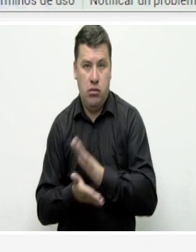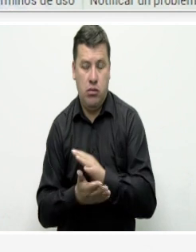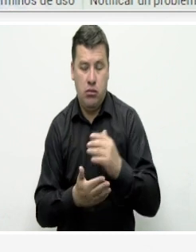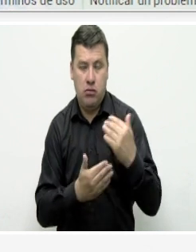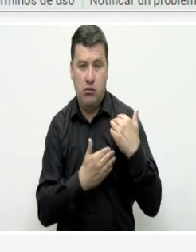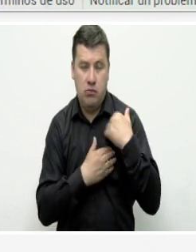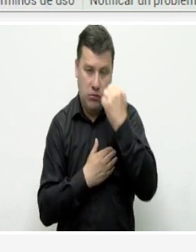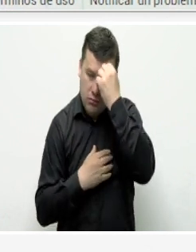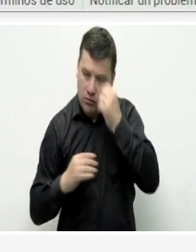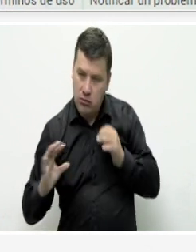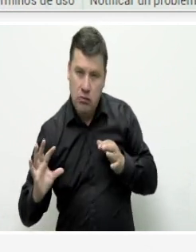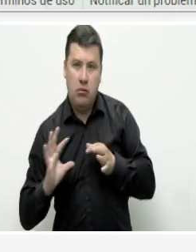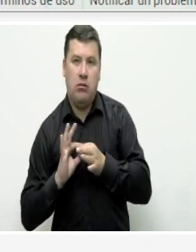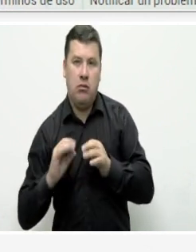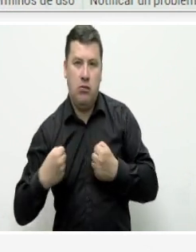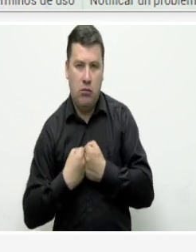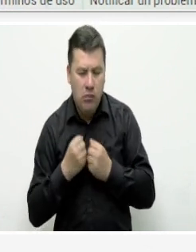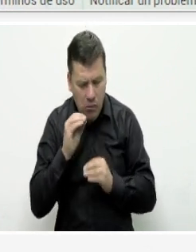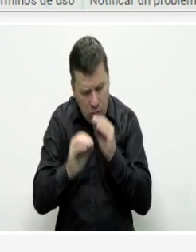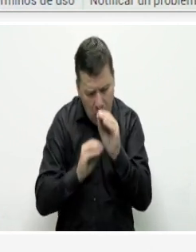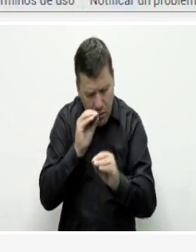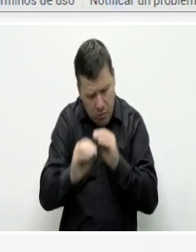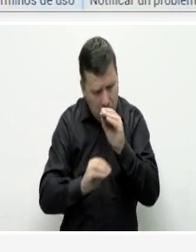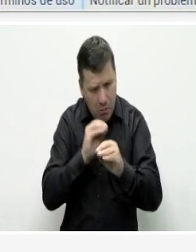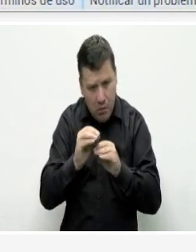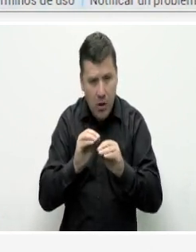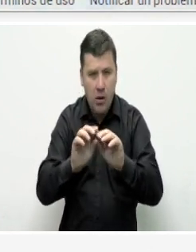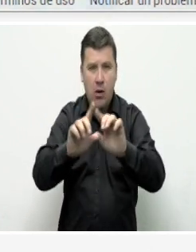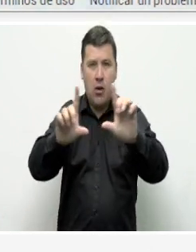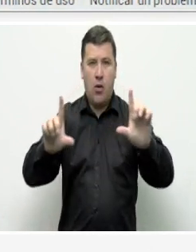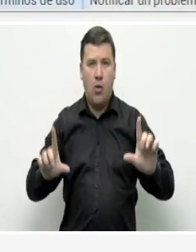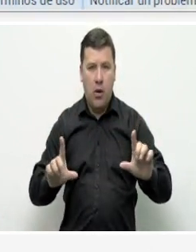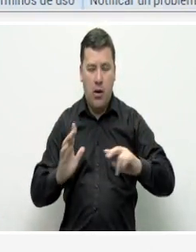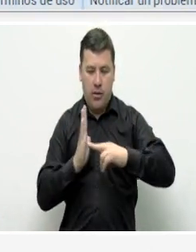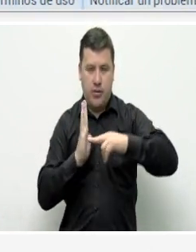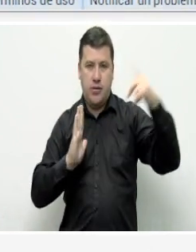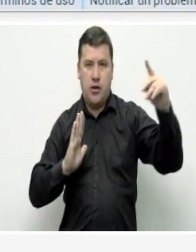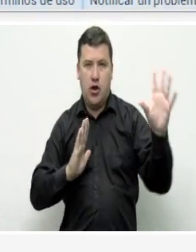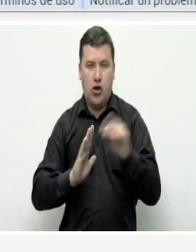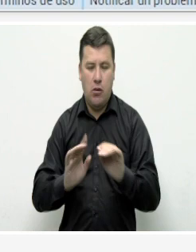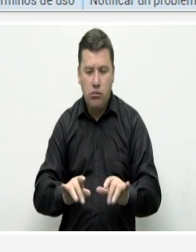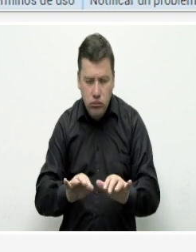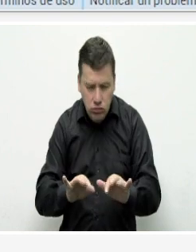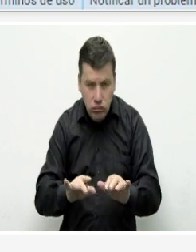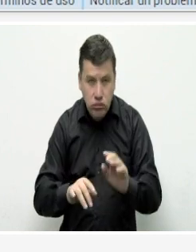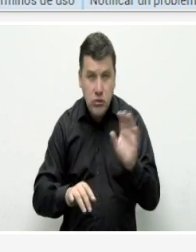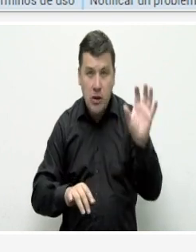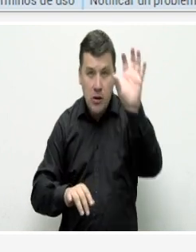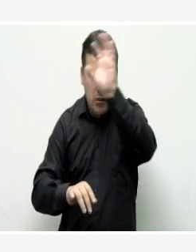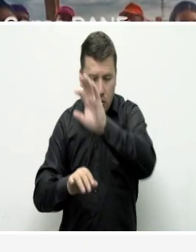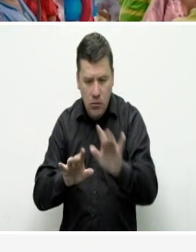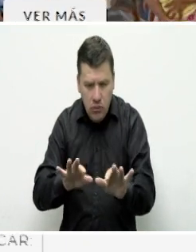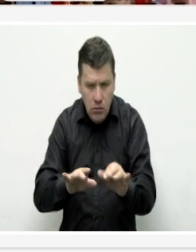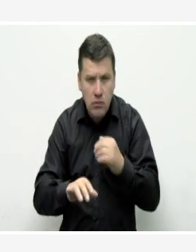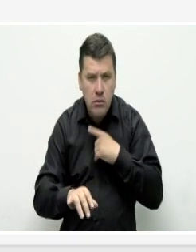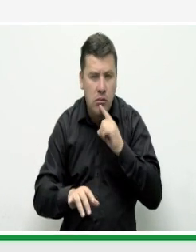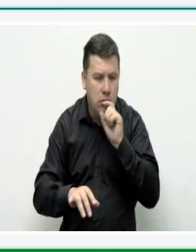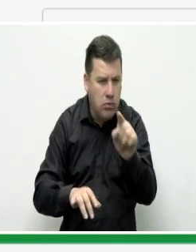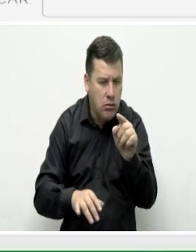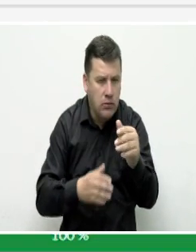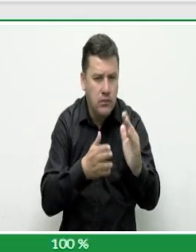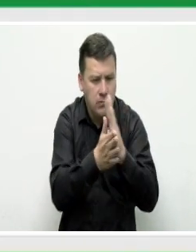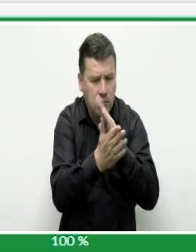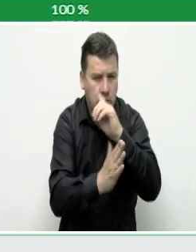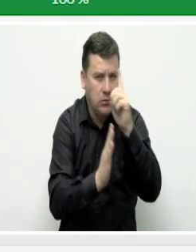Registraduría Nacional, diseñó e implementó una plataforma tecnológica para que todos los registradores del país pudiesen consolidar la